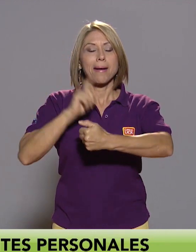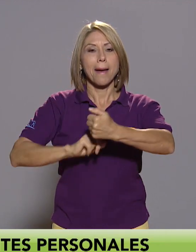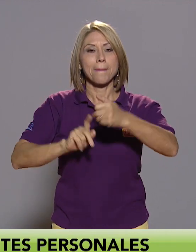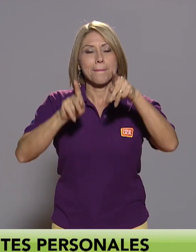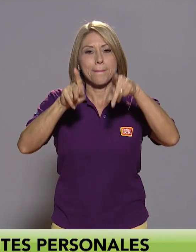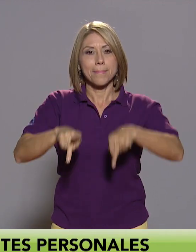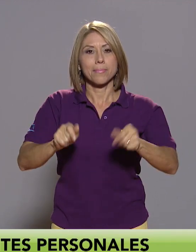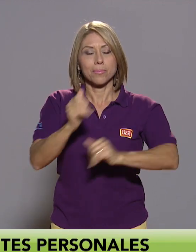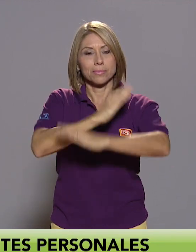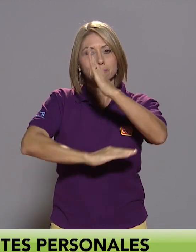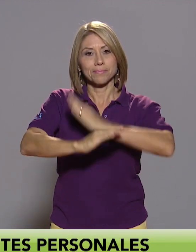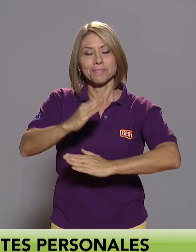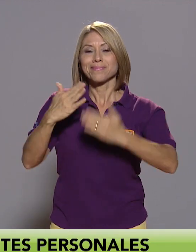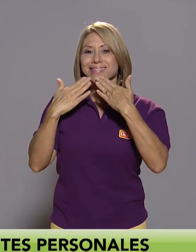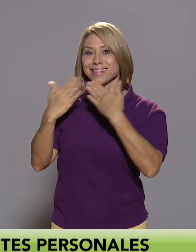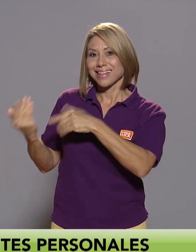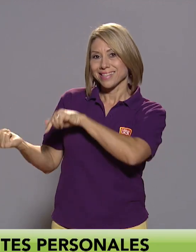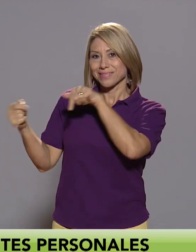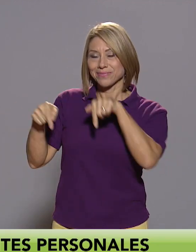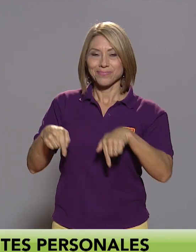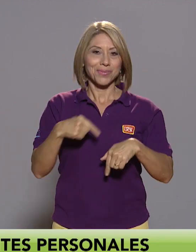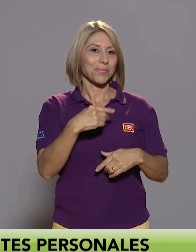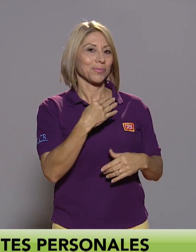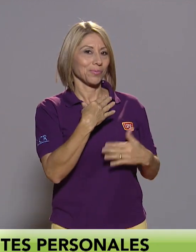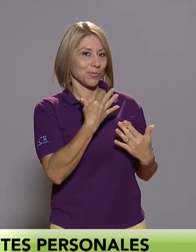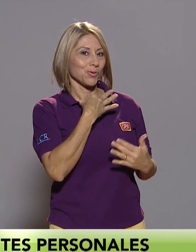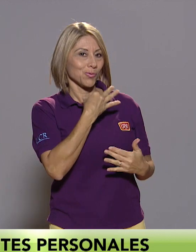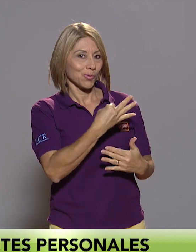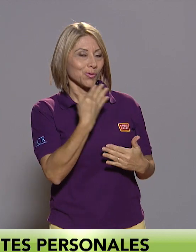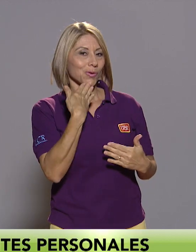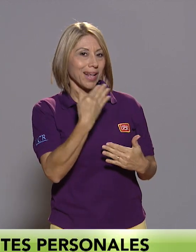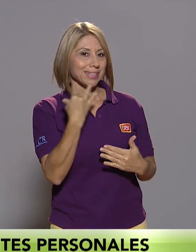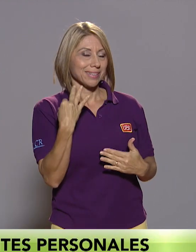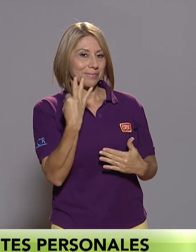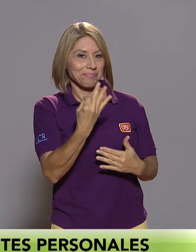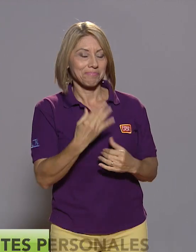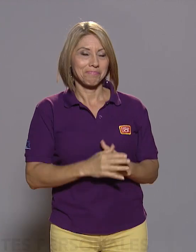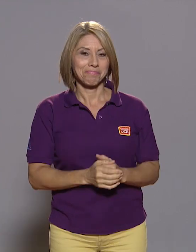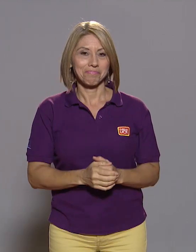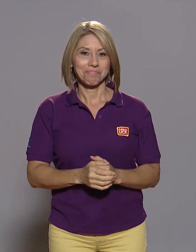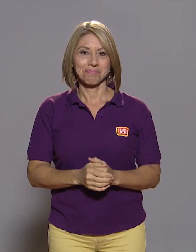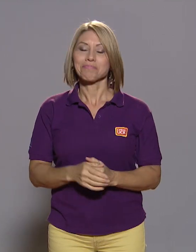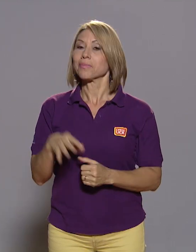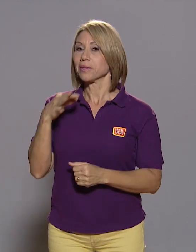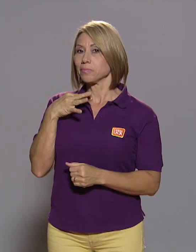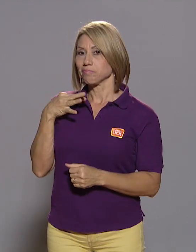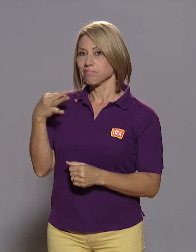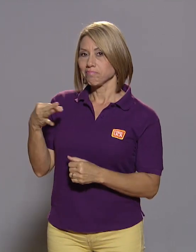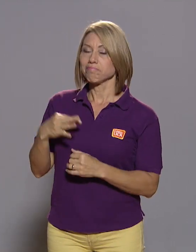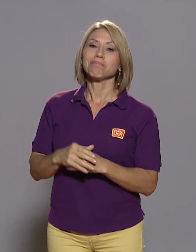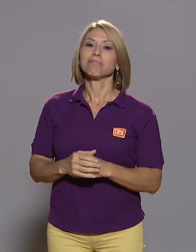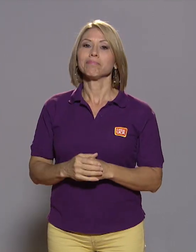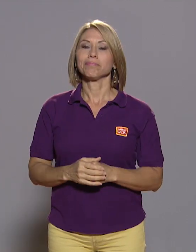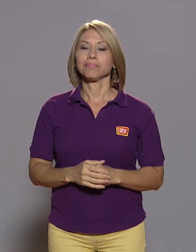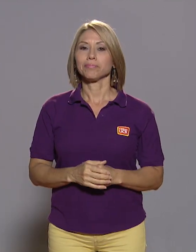con discapacidad. Muchas gracias por acompañarnos. Muchísimo gusto, gracias por la invitación. Con mucho gusto. Para